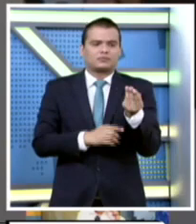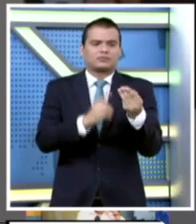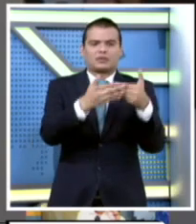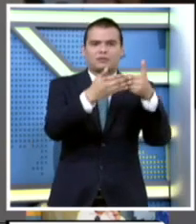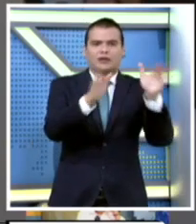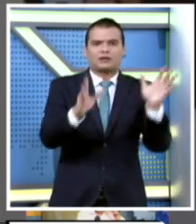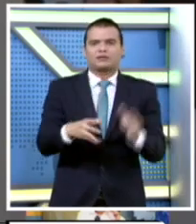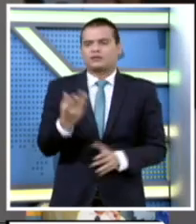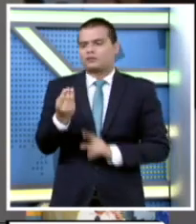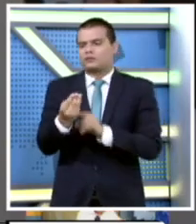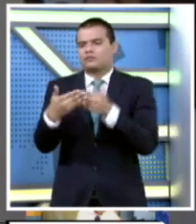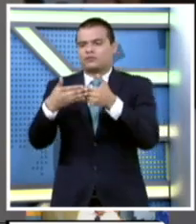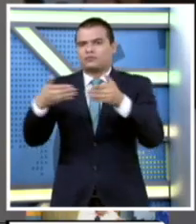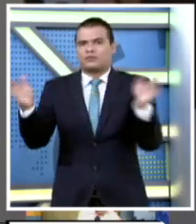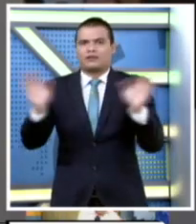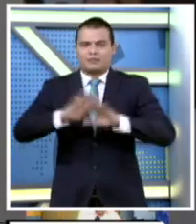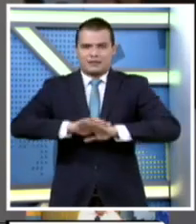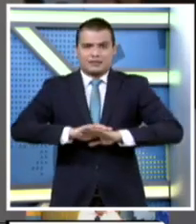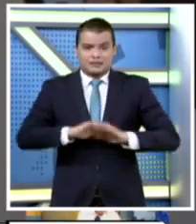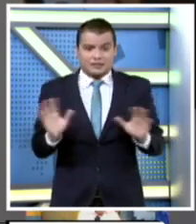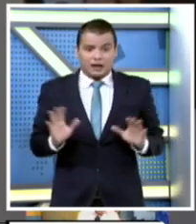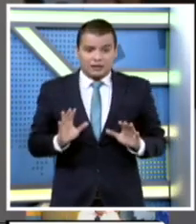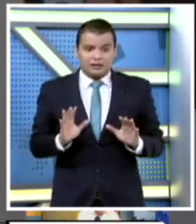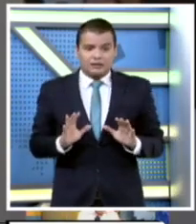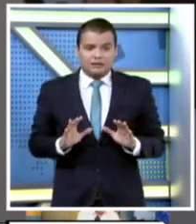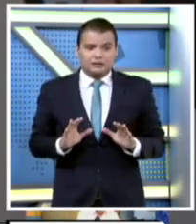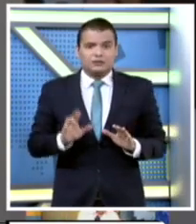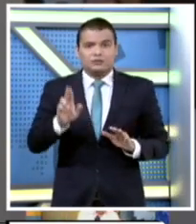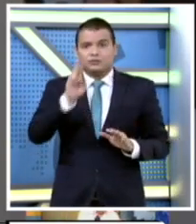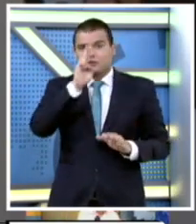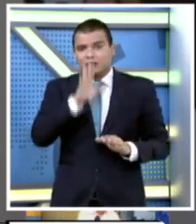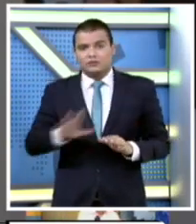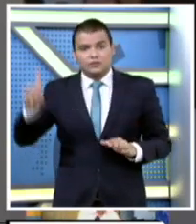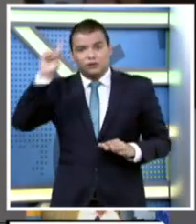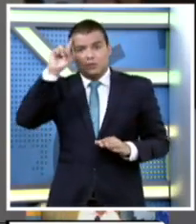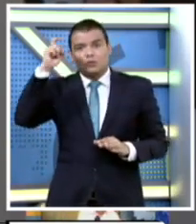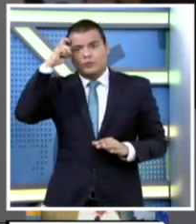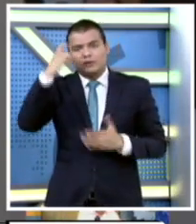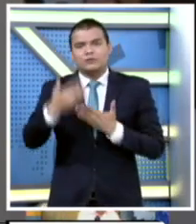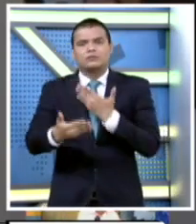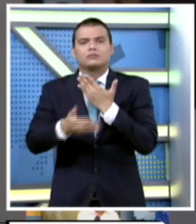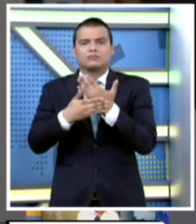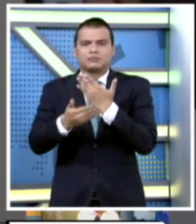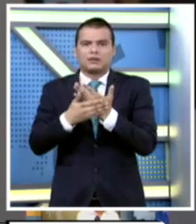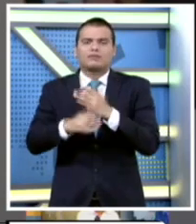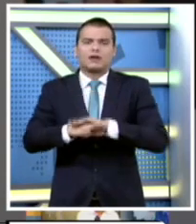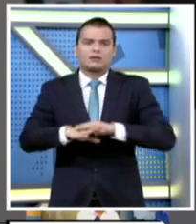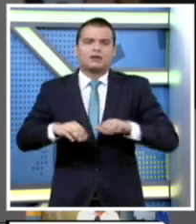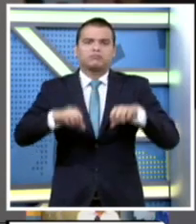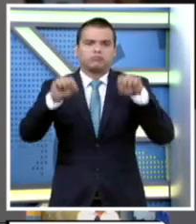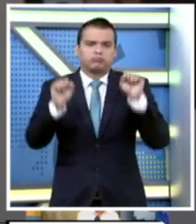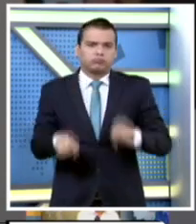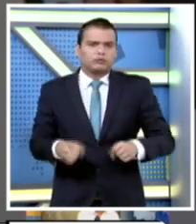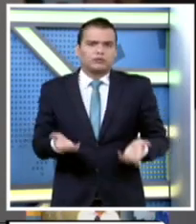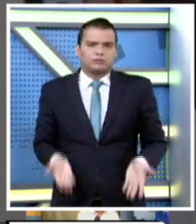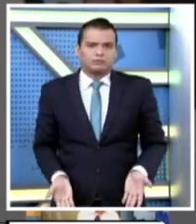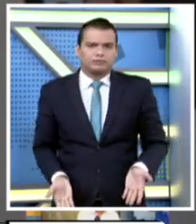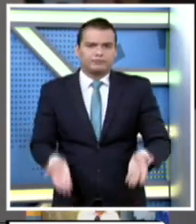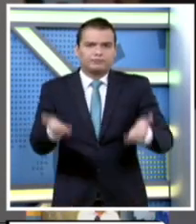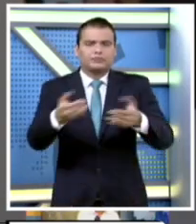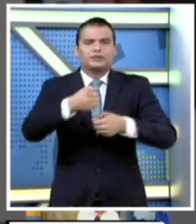desescalonamiento del aislamiento que hace el gobierno nacional a través de posibilitar la construcción y la